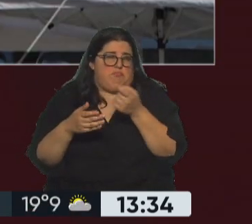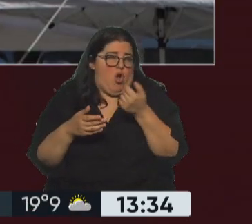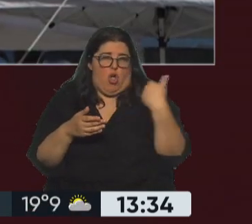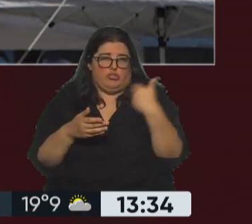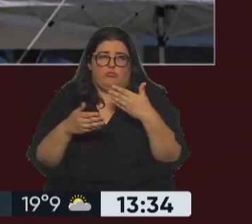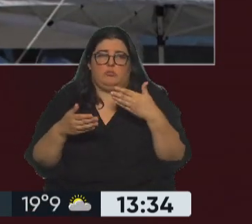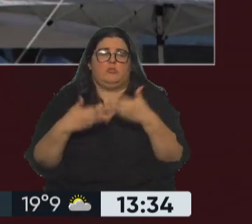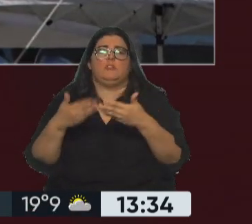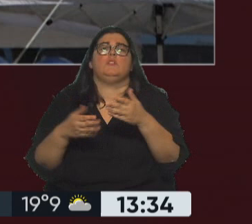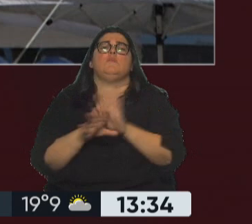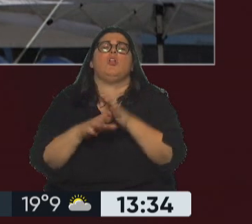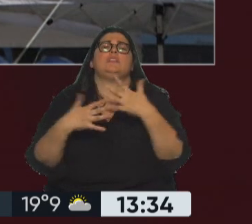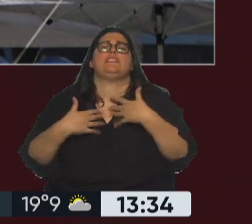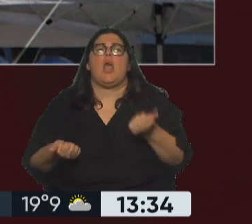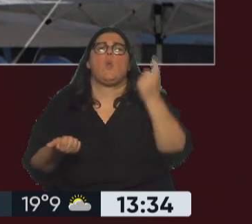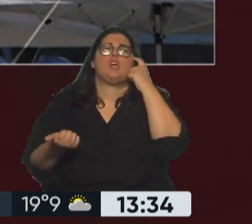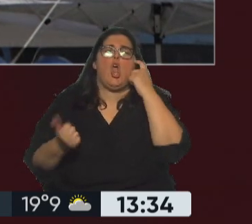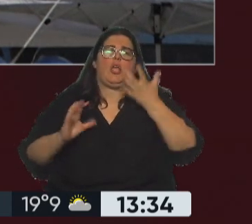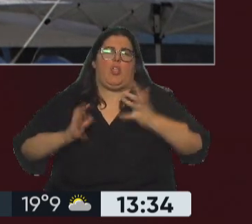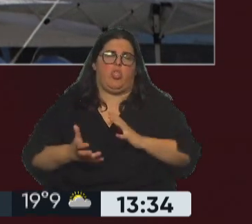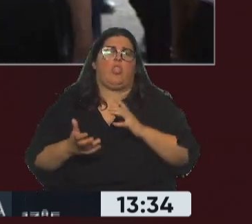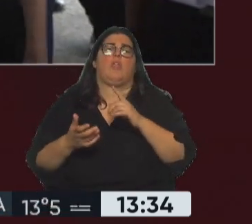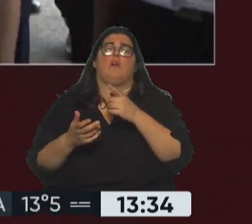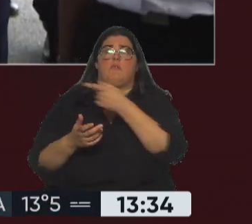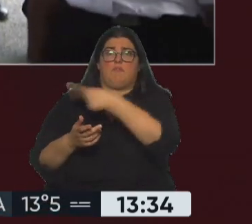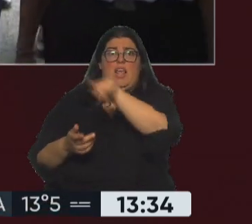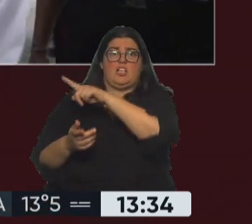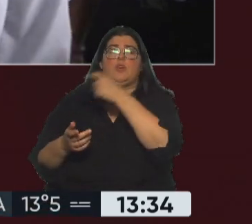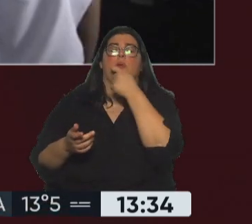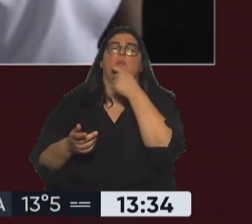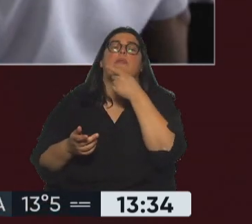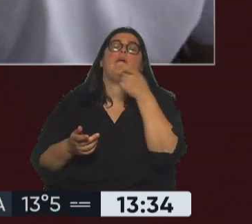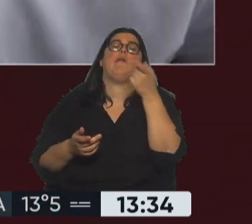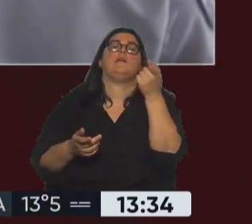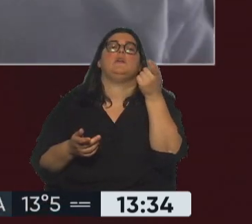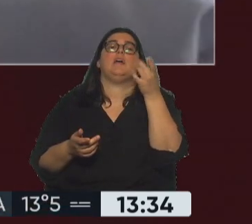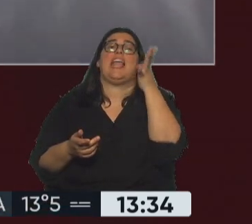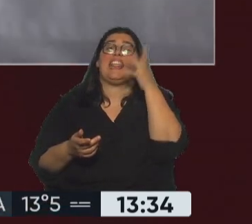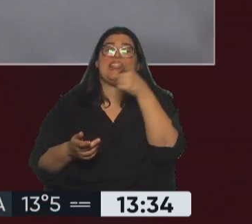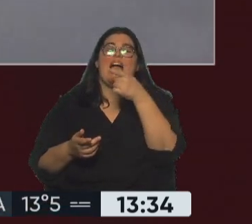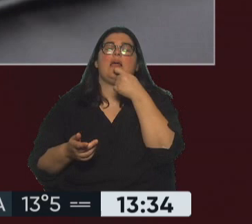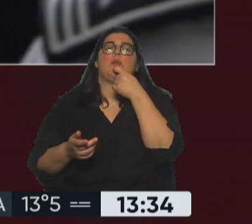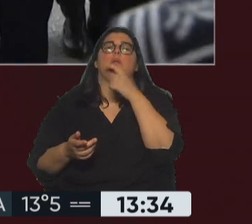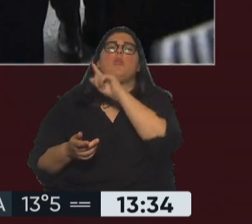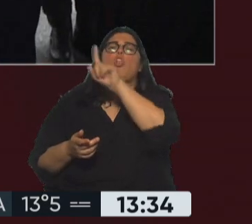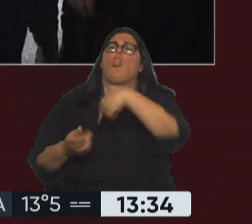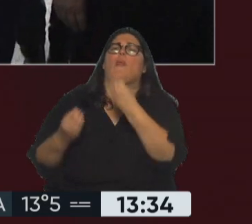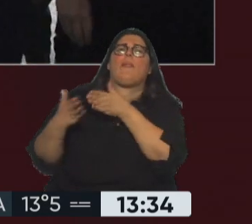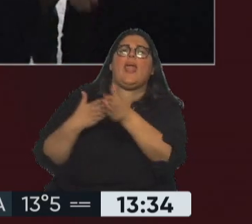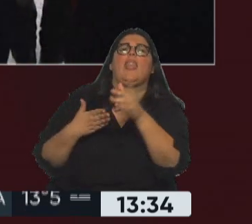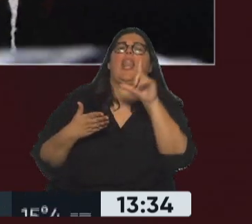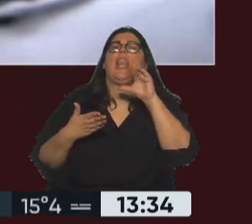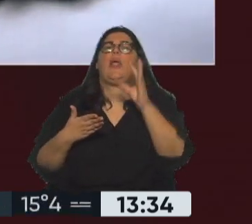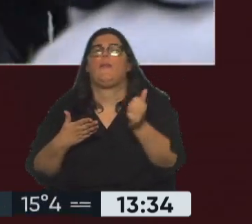tanto en términos de salud psicológica, muchos de ellos que provienen, en el caso de Italia, desde Libia o Túnez, que han